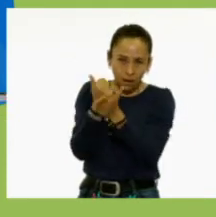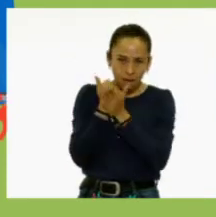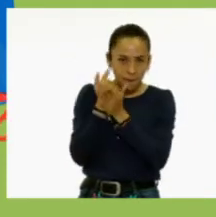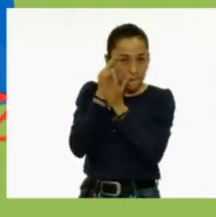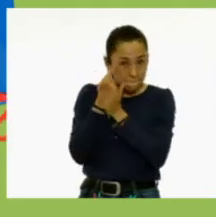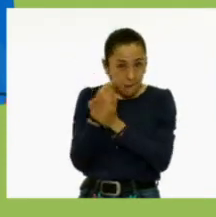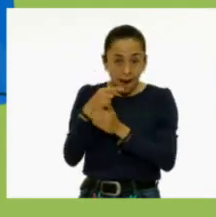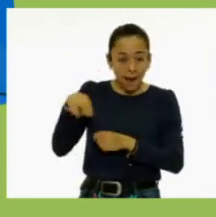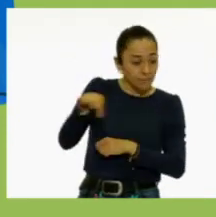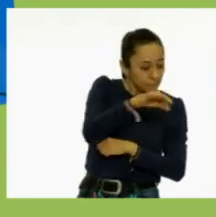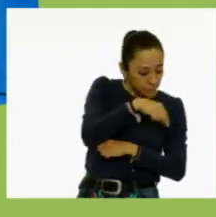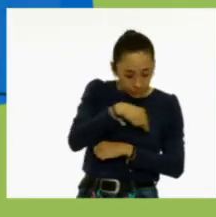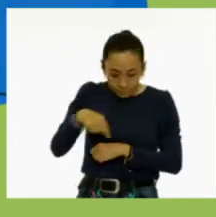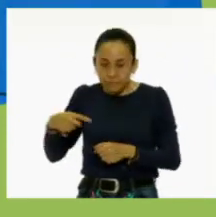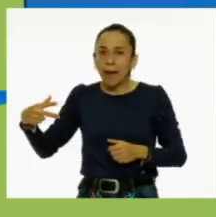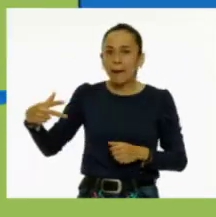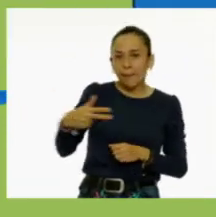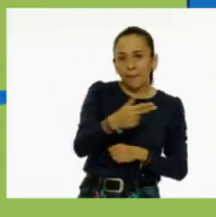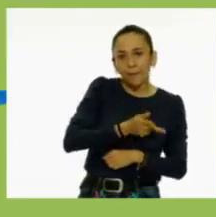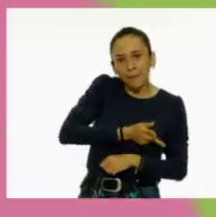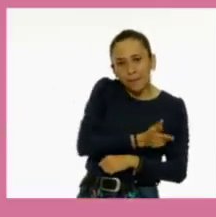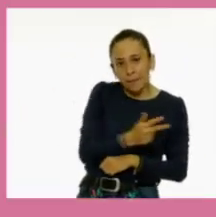las líneas marcadas.